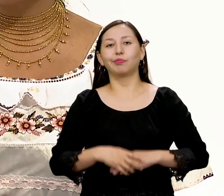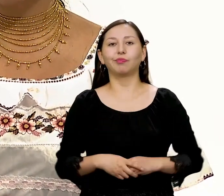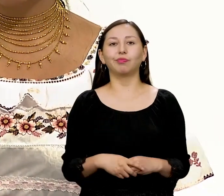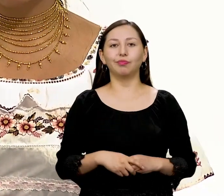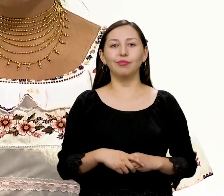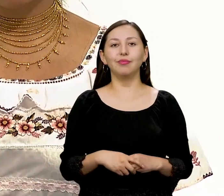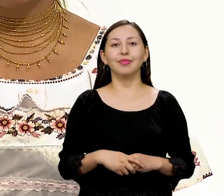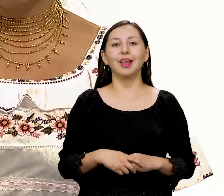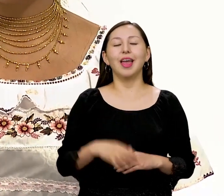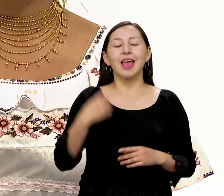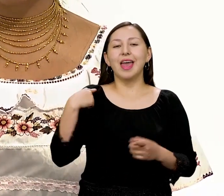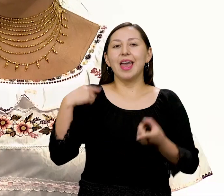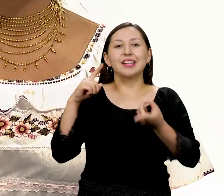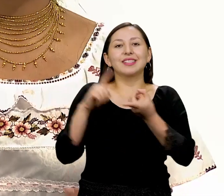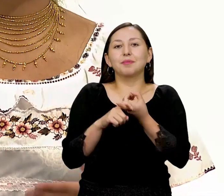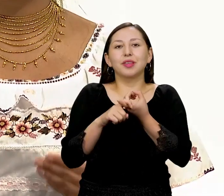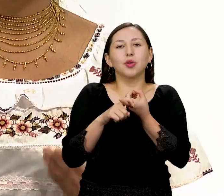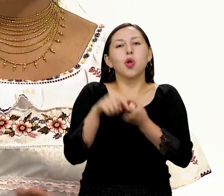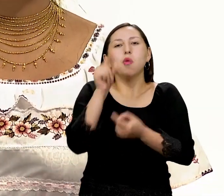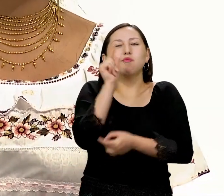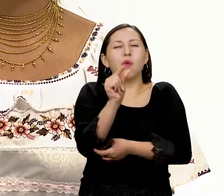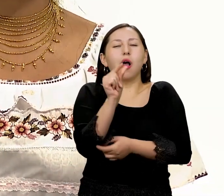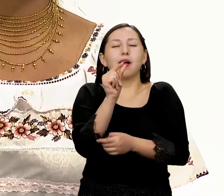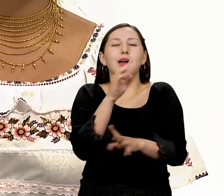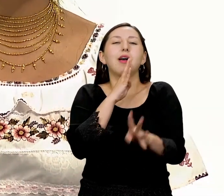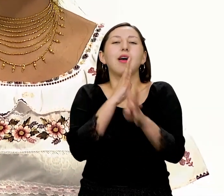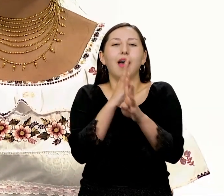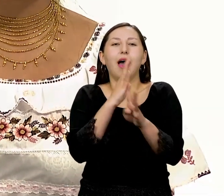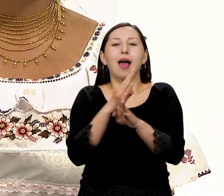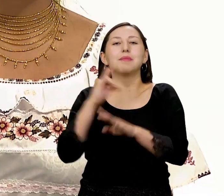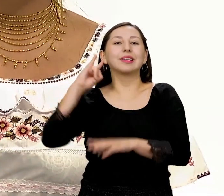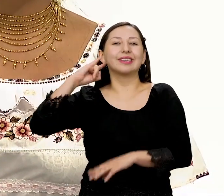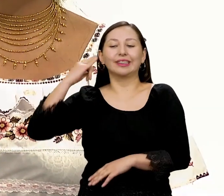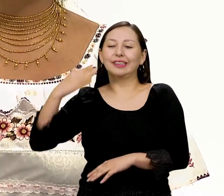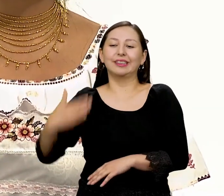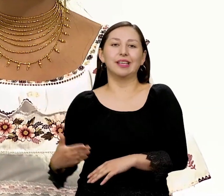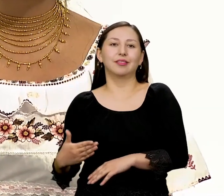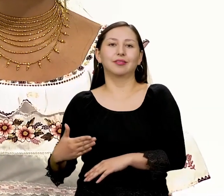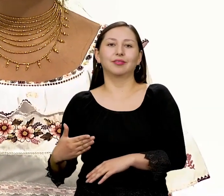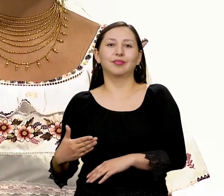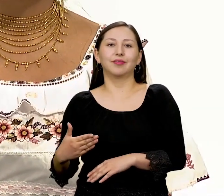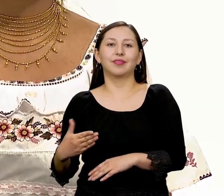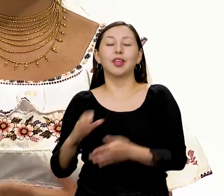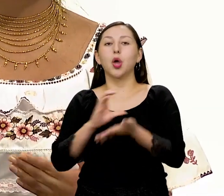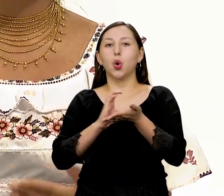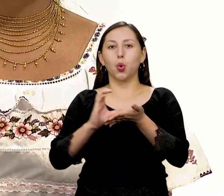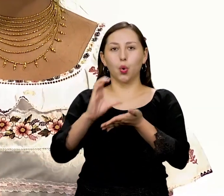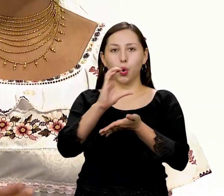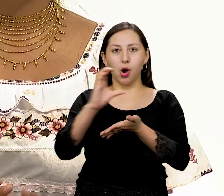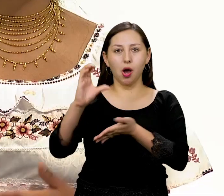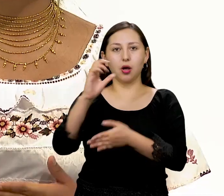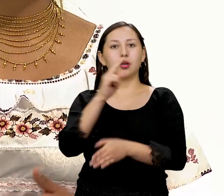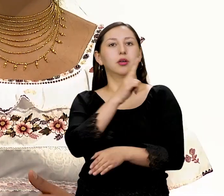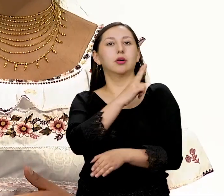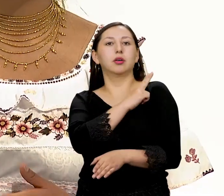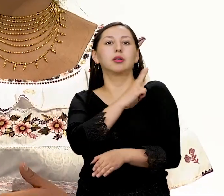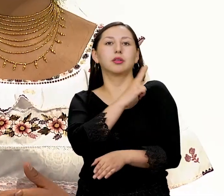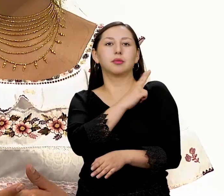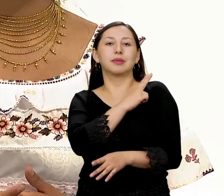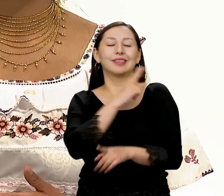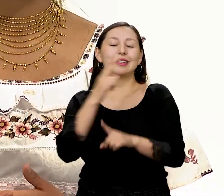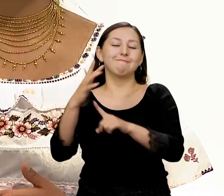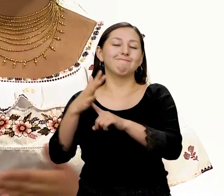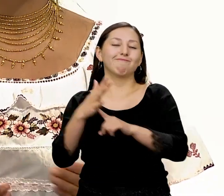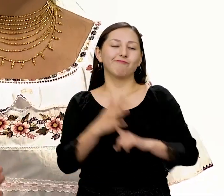en pocas los niños, ¿no? Sin saber que son niños, pero había ese tipo de cosas. Pero también en el colegio y universidad sufrí